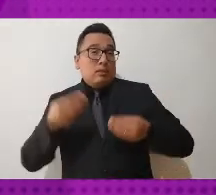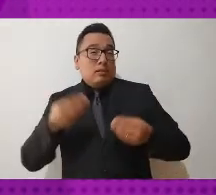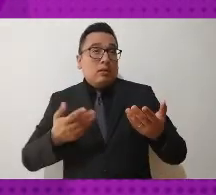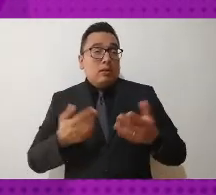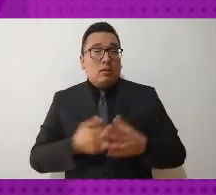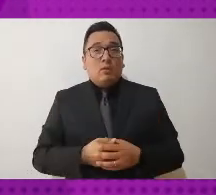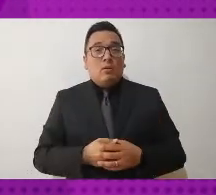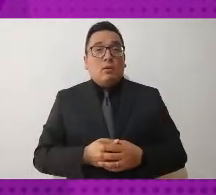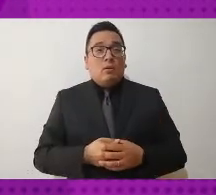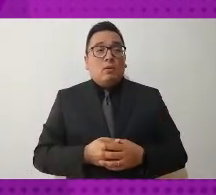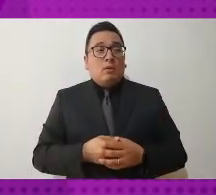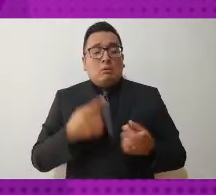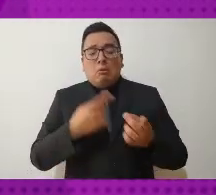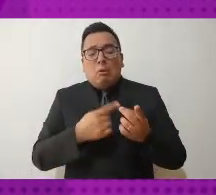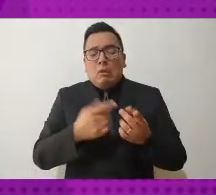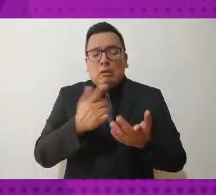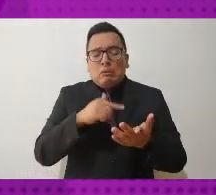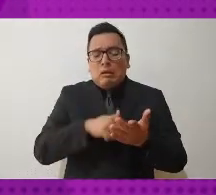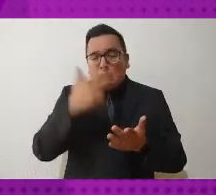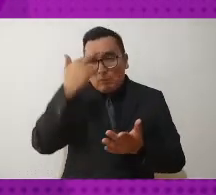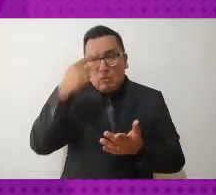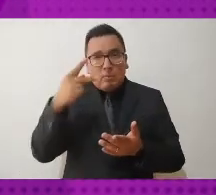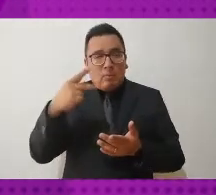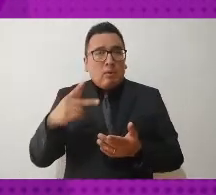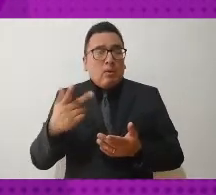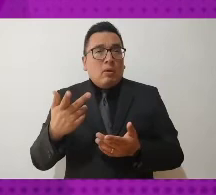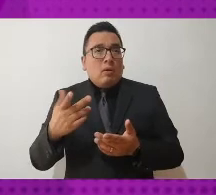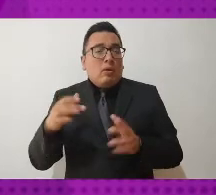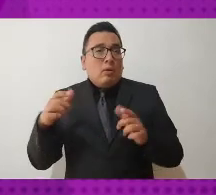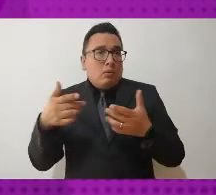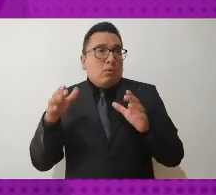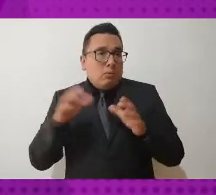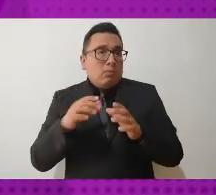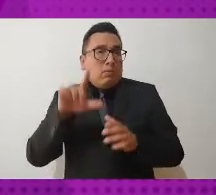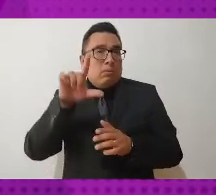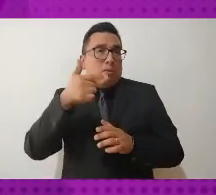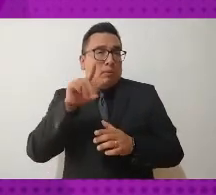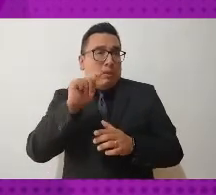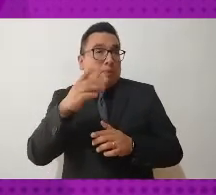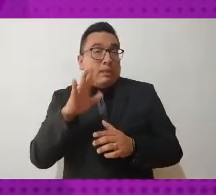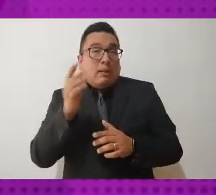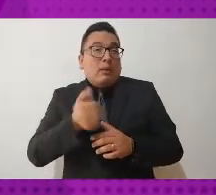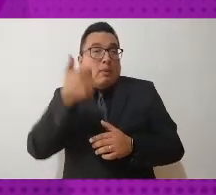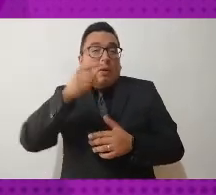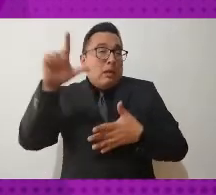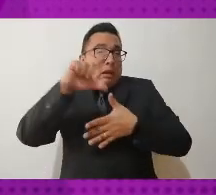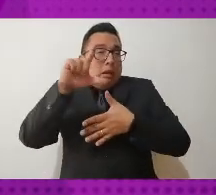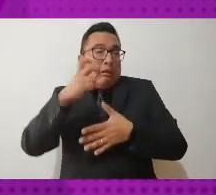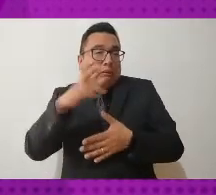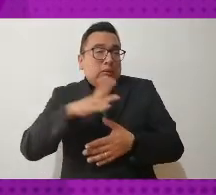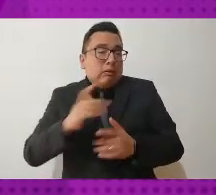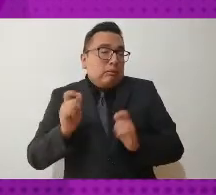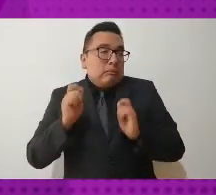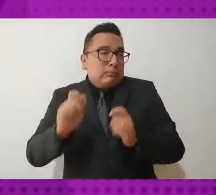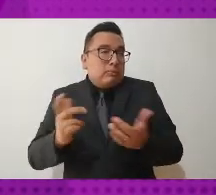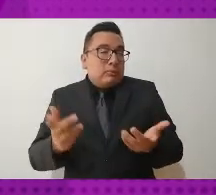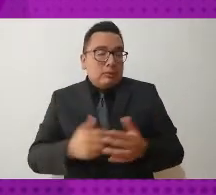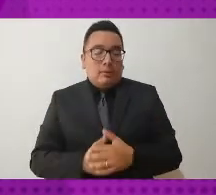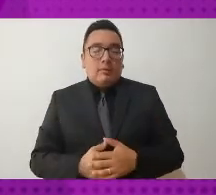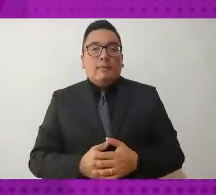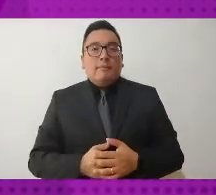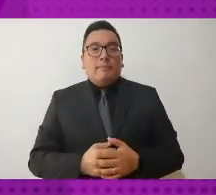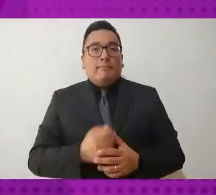no me acuerdo en dónde que pertenece a la comunidad y es uno de los primeros en América Latina en acceder a este espacio entonces